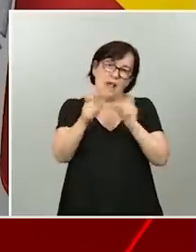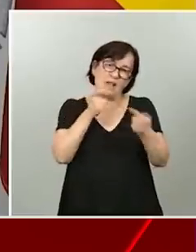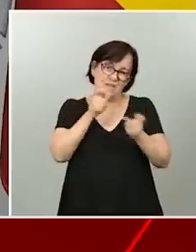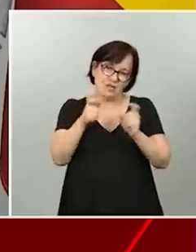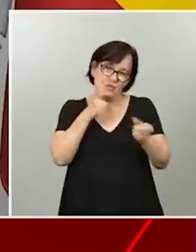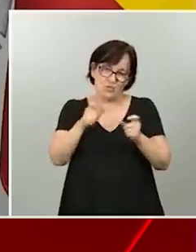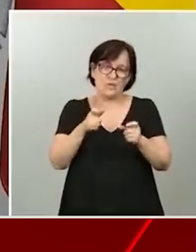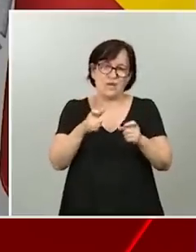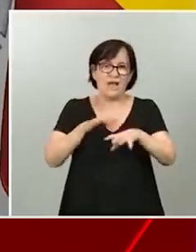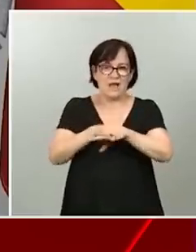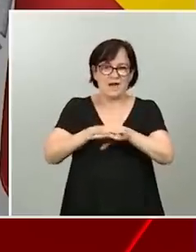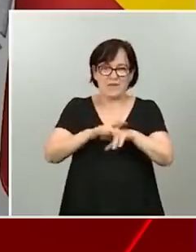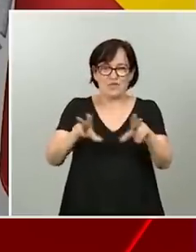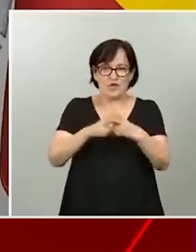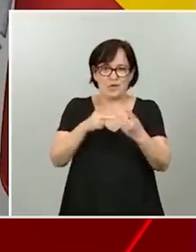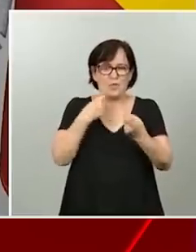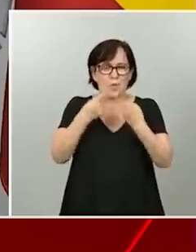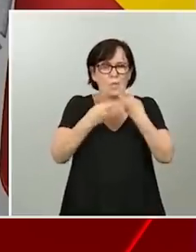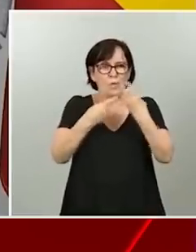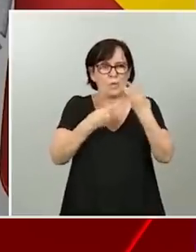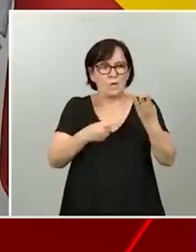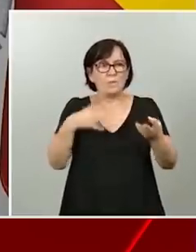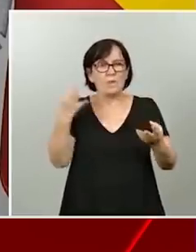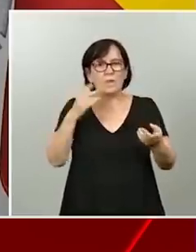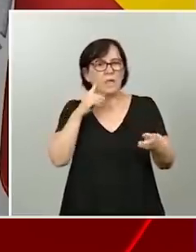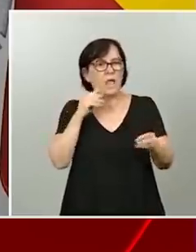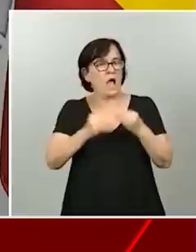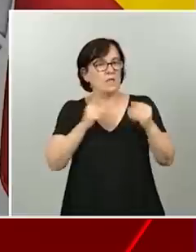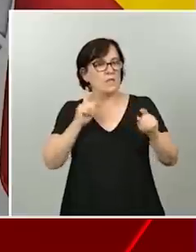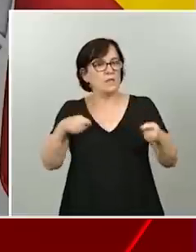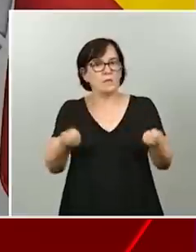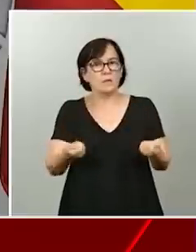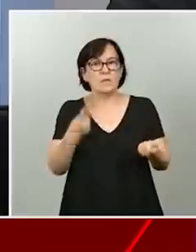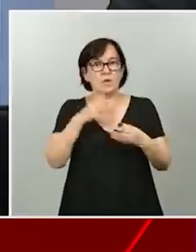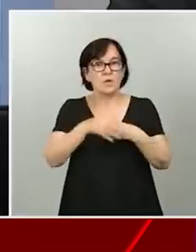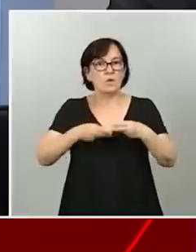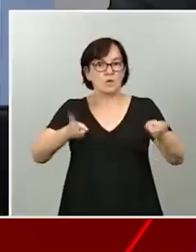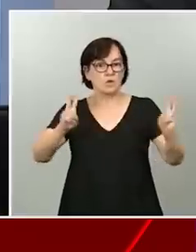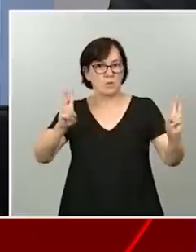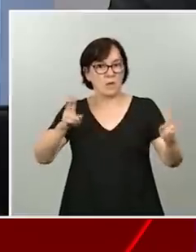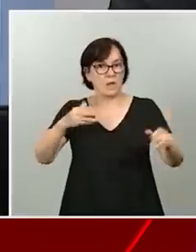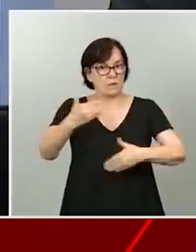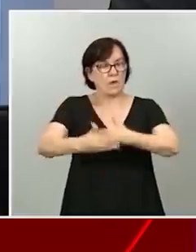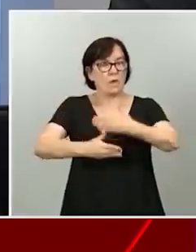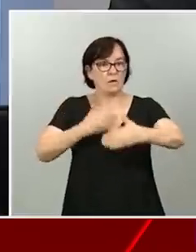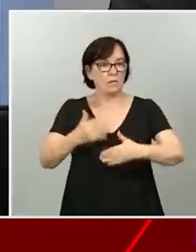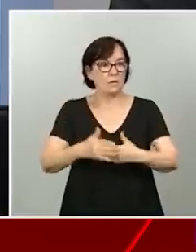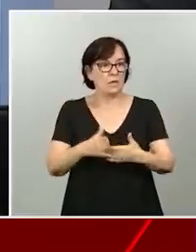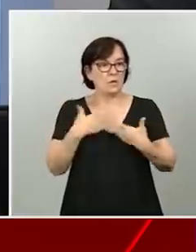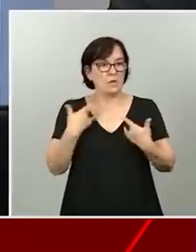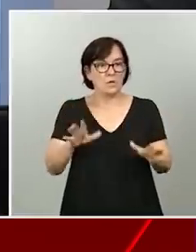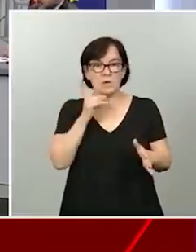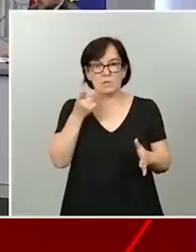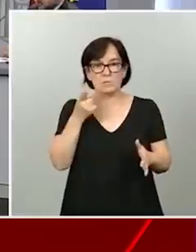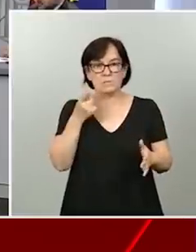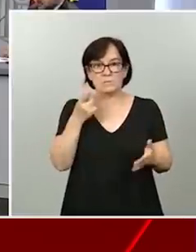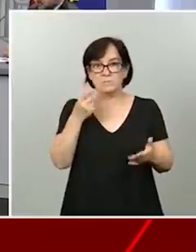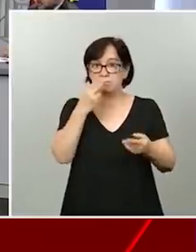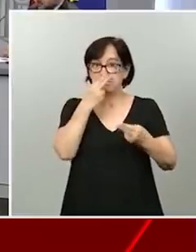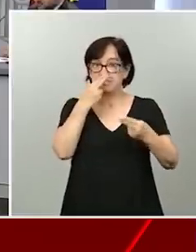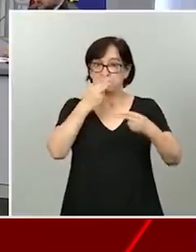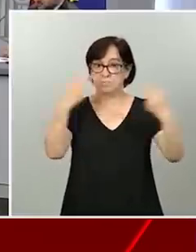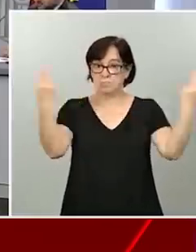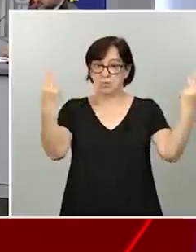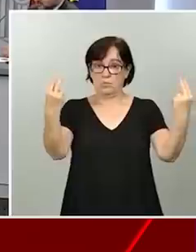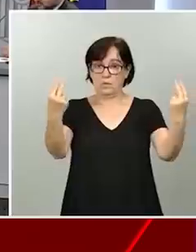que viene de una serie de países que necesitaban poner un pie en Europa, poner una cabeza de puente en